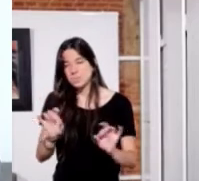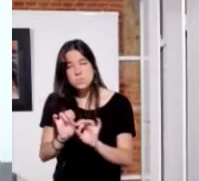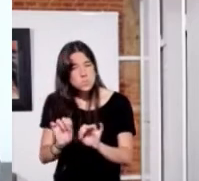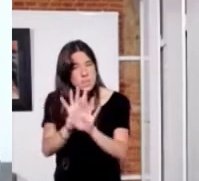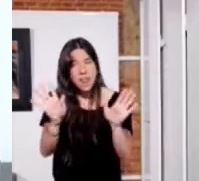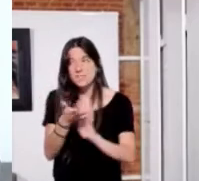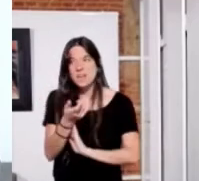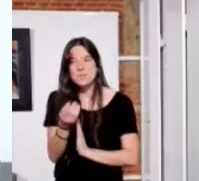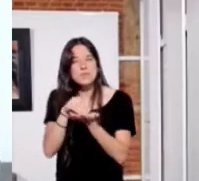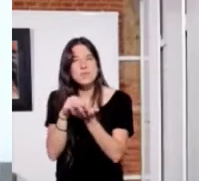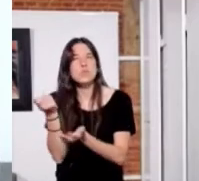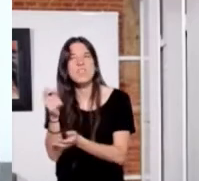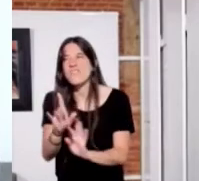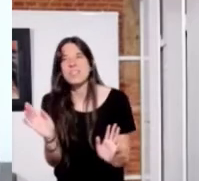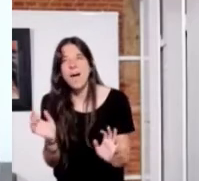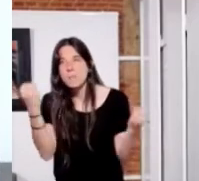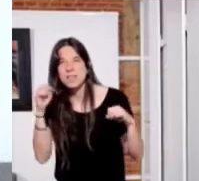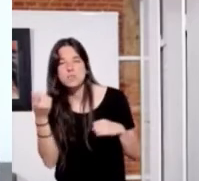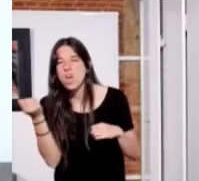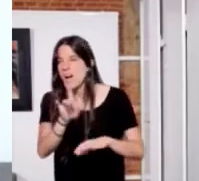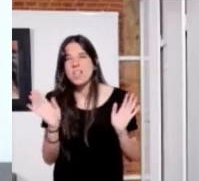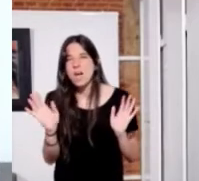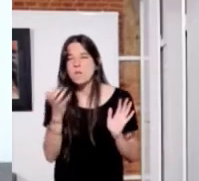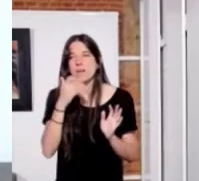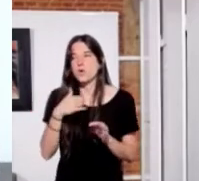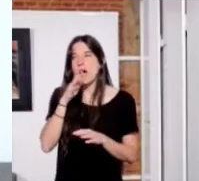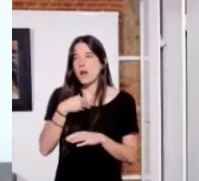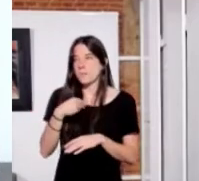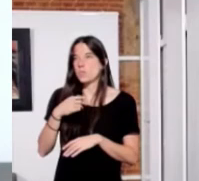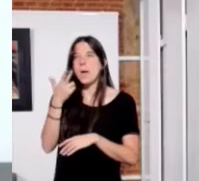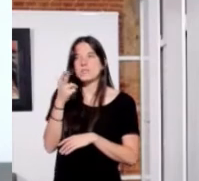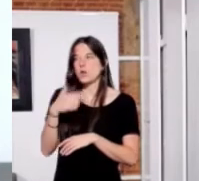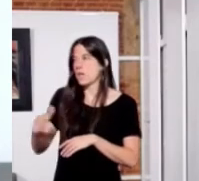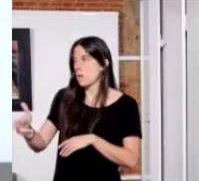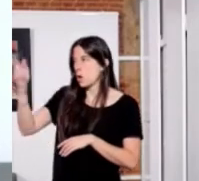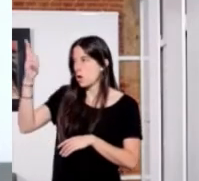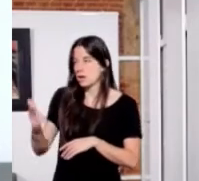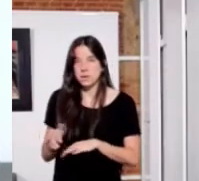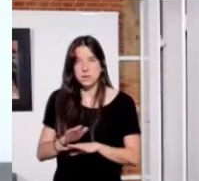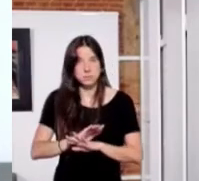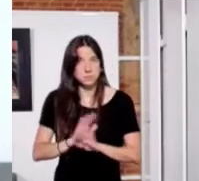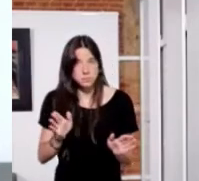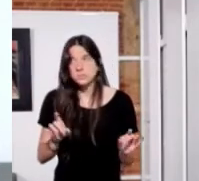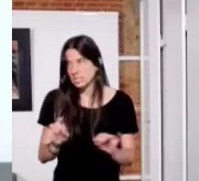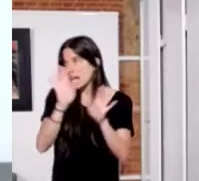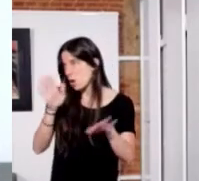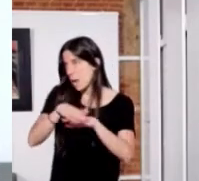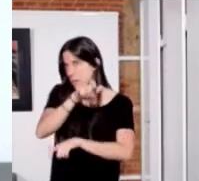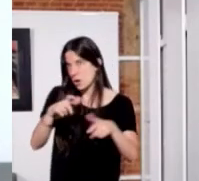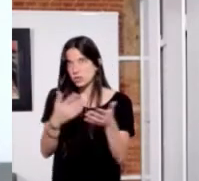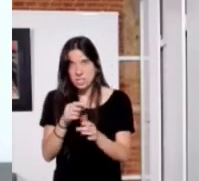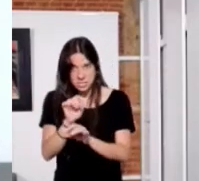que practicarla. Si yo cojo ahora una pistola y le pego un tiro a Luciano, está claro para todo el mundo que es